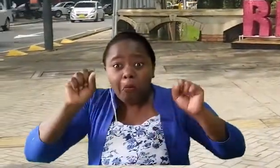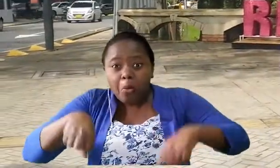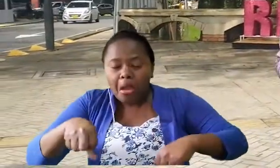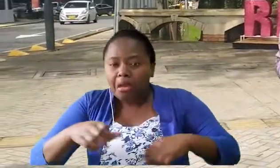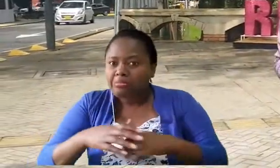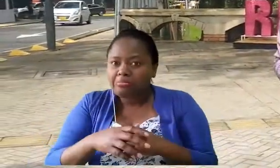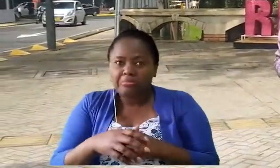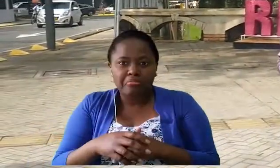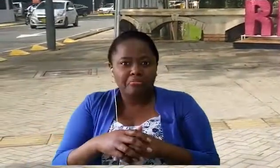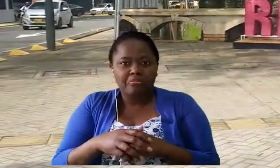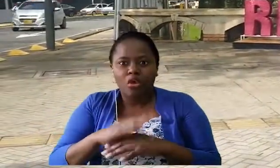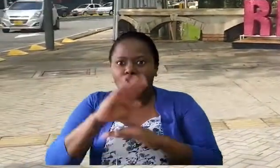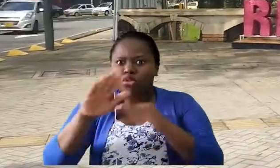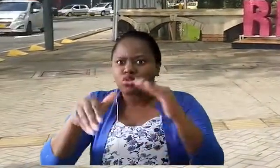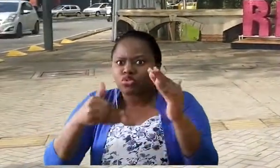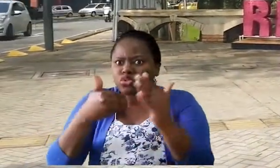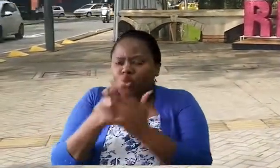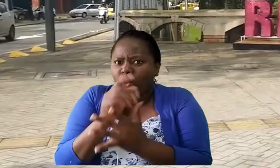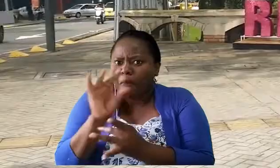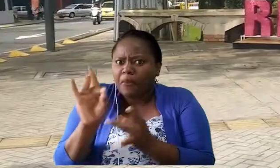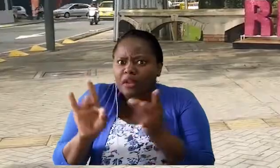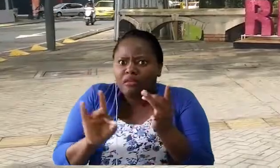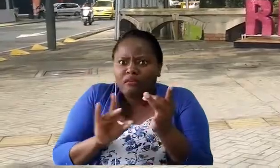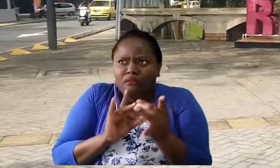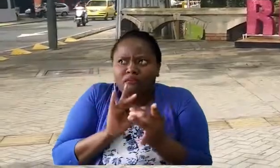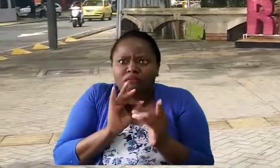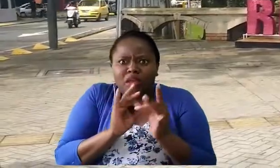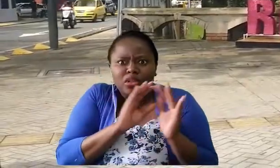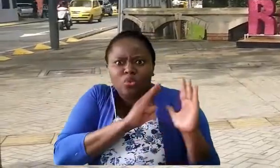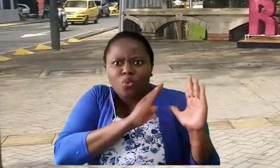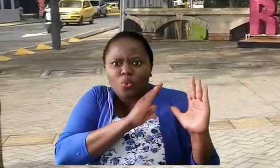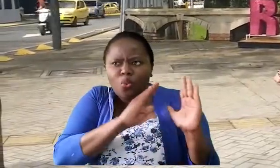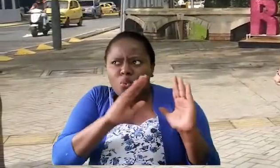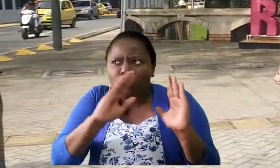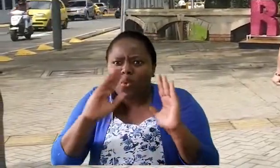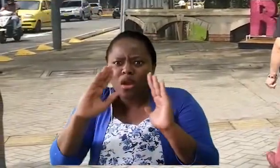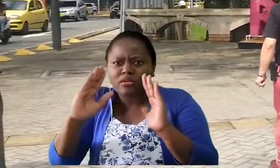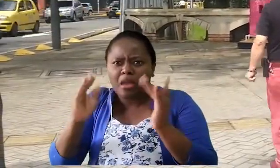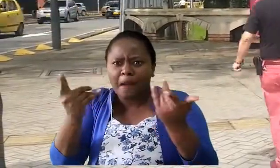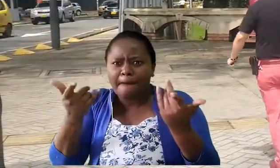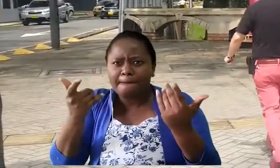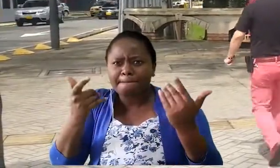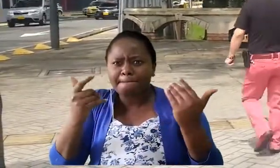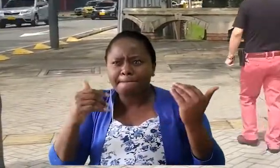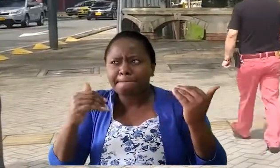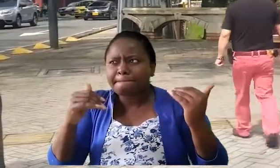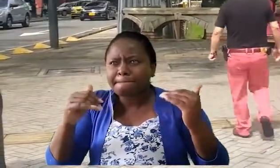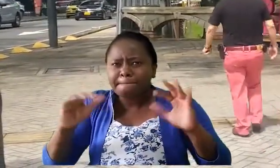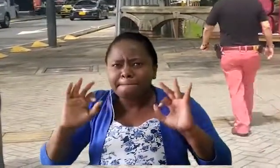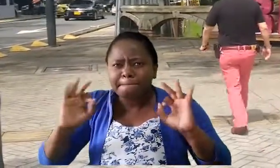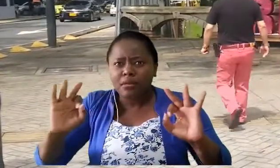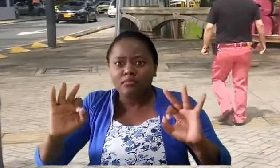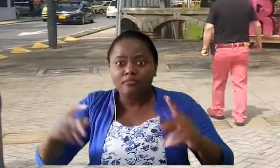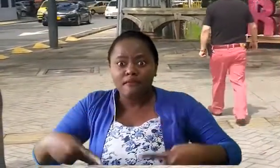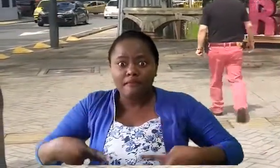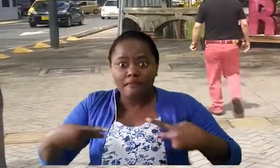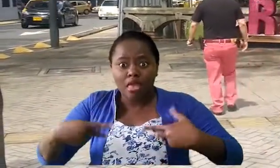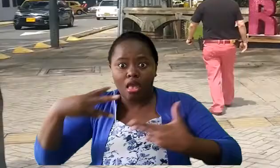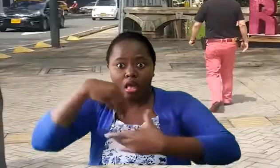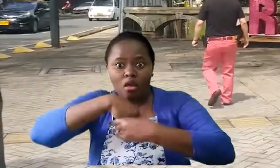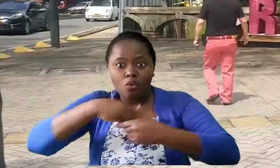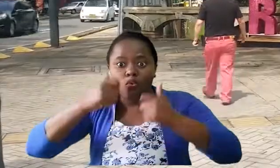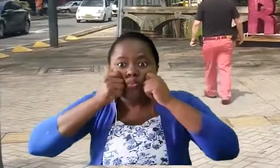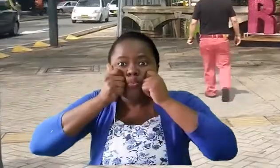perfectamente ajustado, todo está perfectamente medido para que la vida de los seres humanos sea posible.